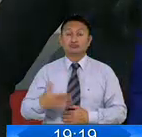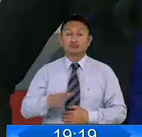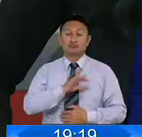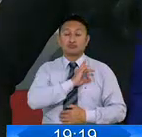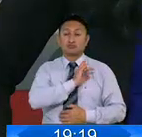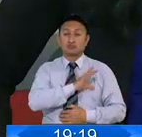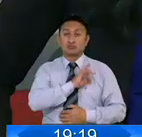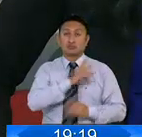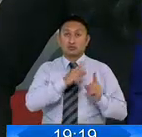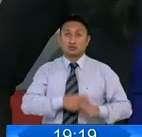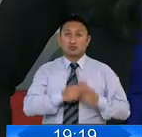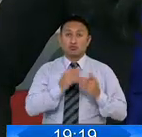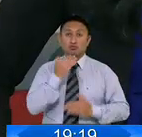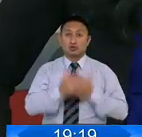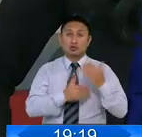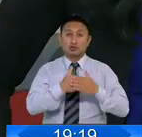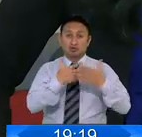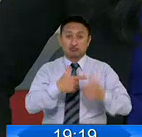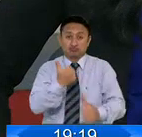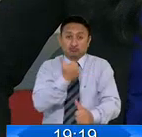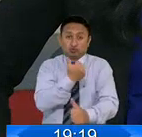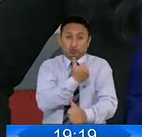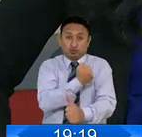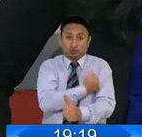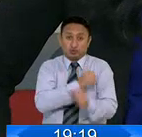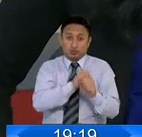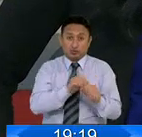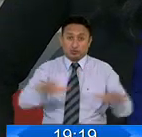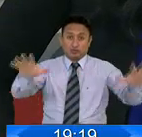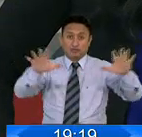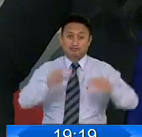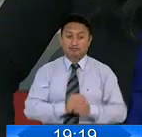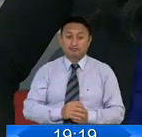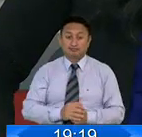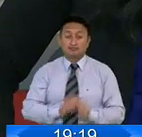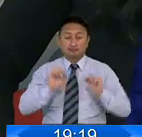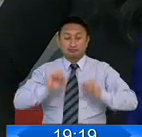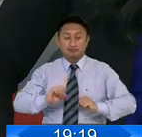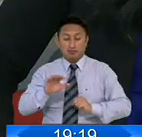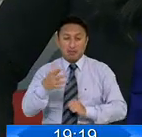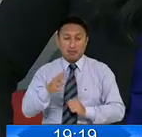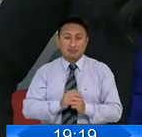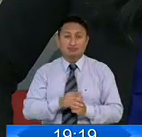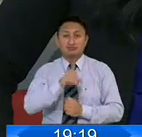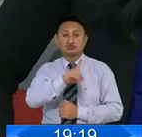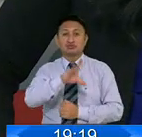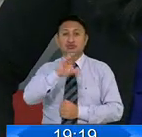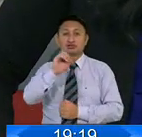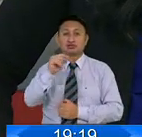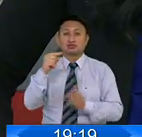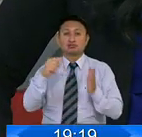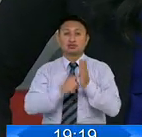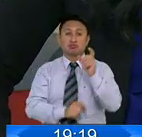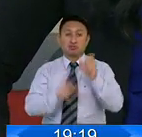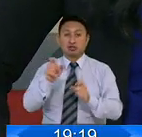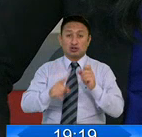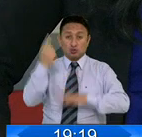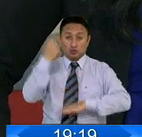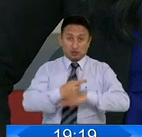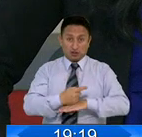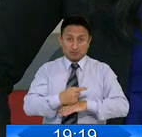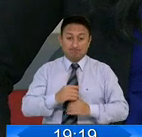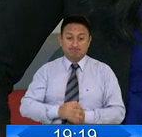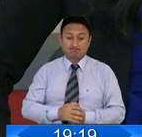inició con el proceso de vacunación masiva, en el que se espera inocular a más de 100.000 personas al día. Mientras